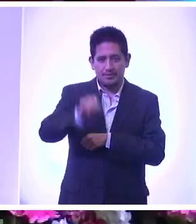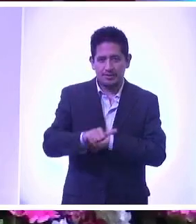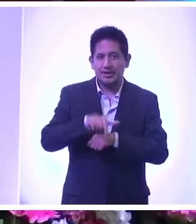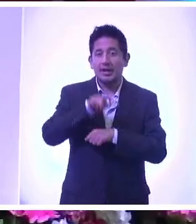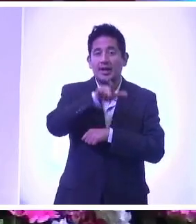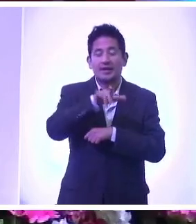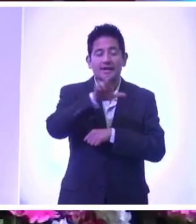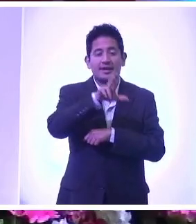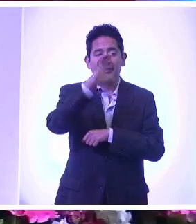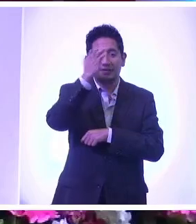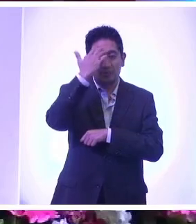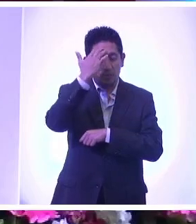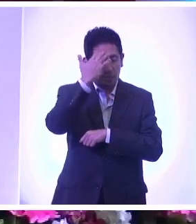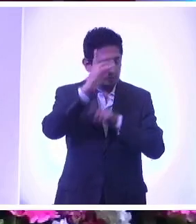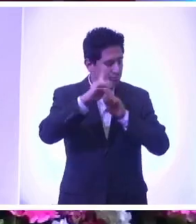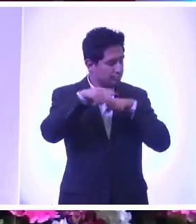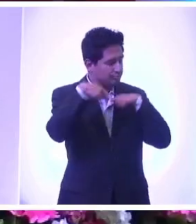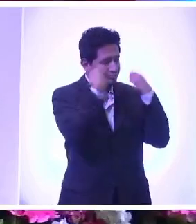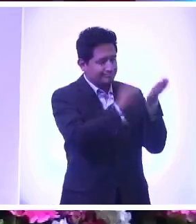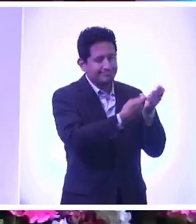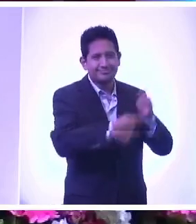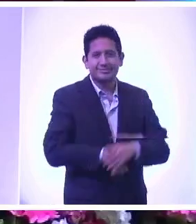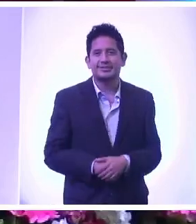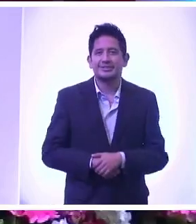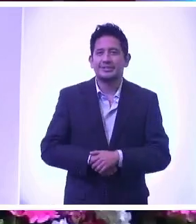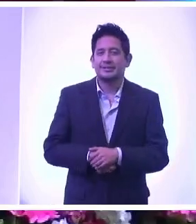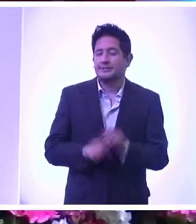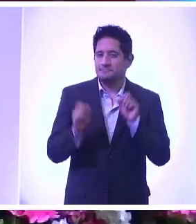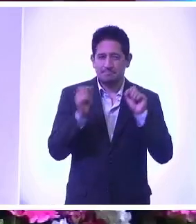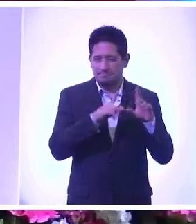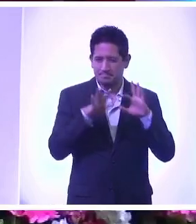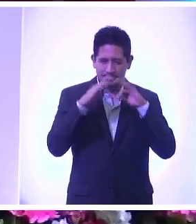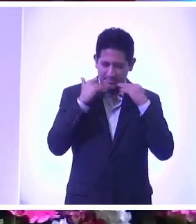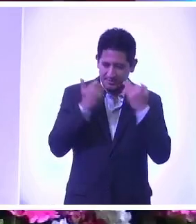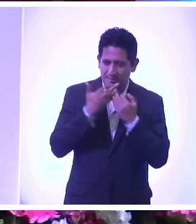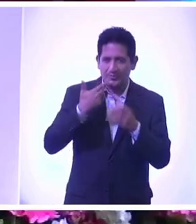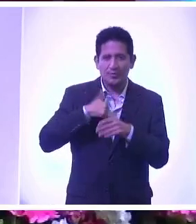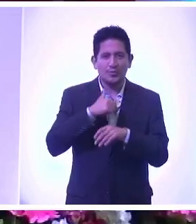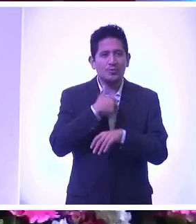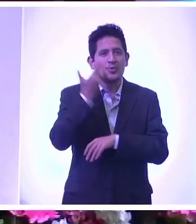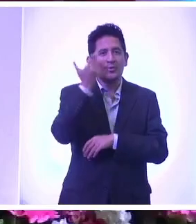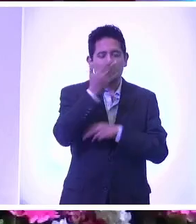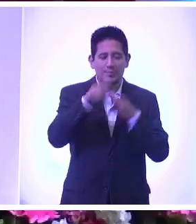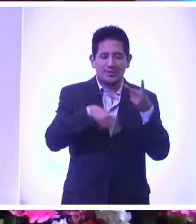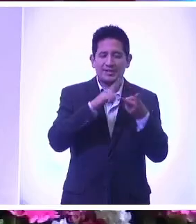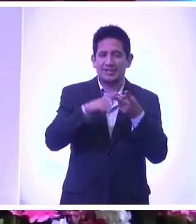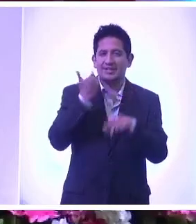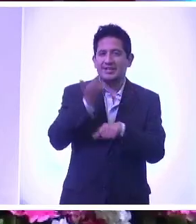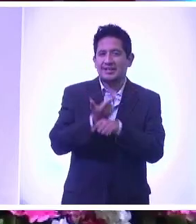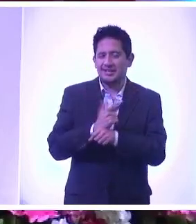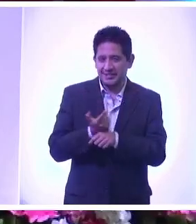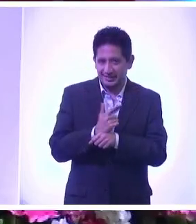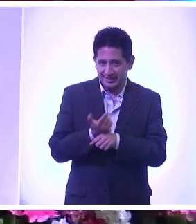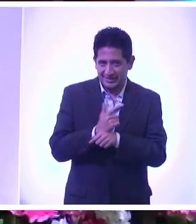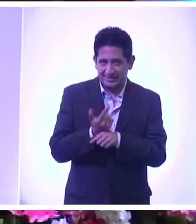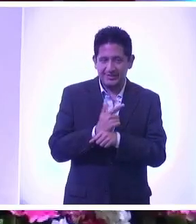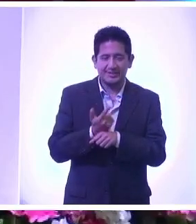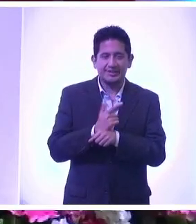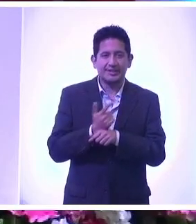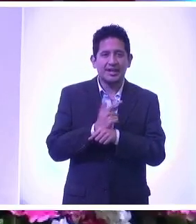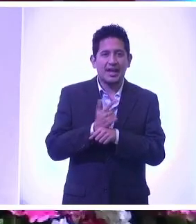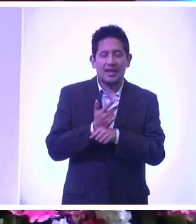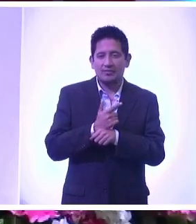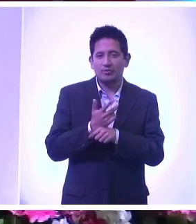que recibe este reconocimiento de la misma manera le solicitamos licenciado haga entrega de este